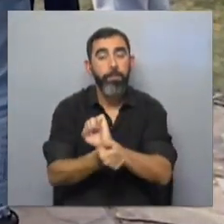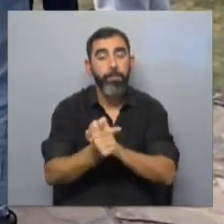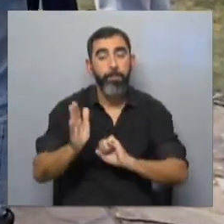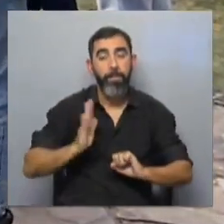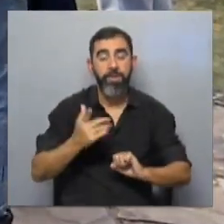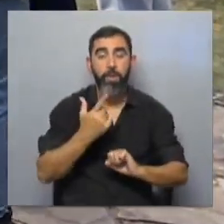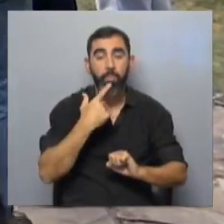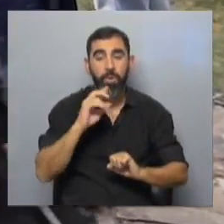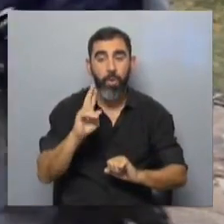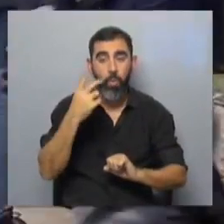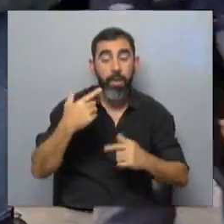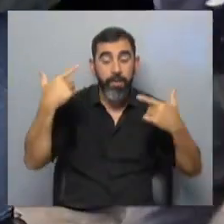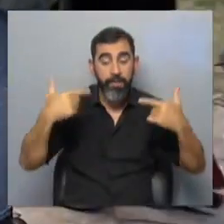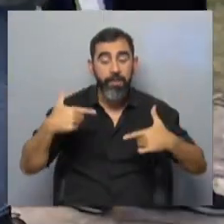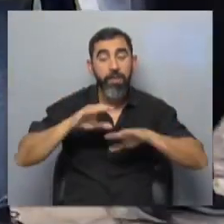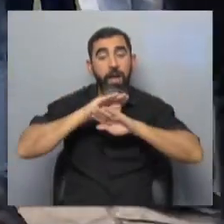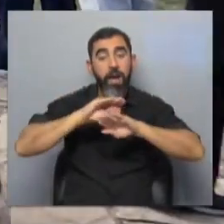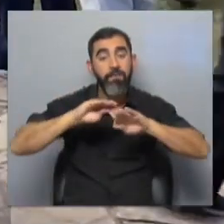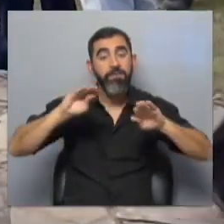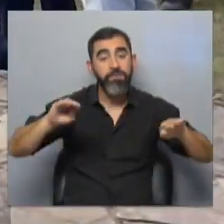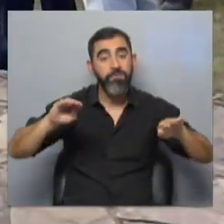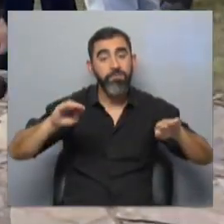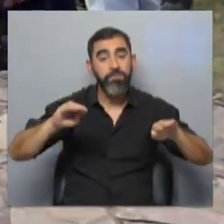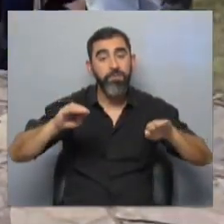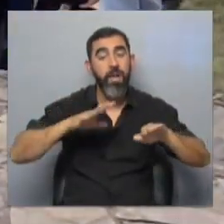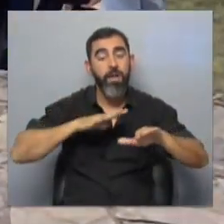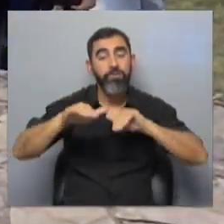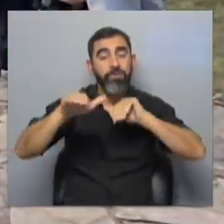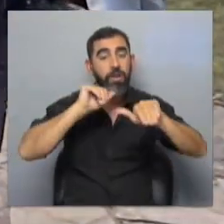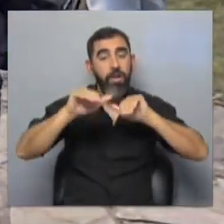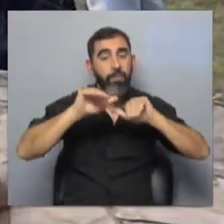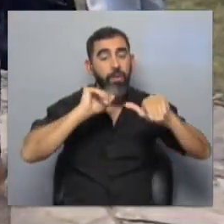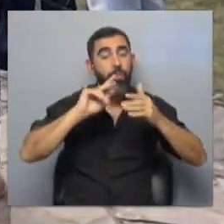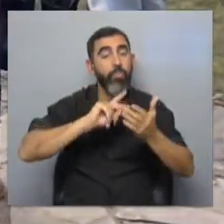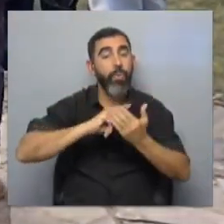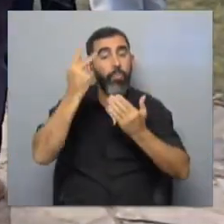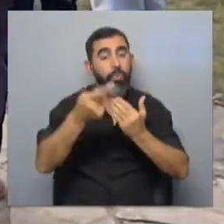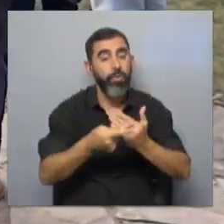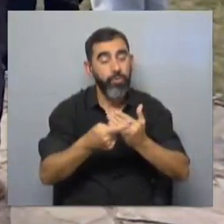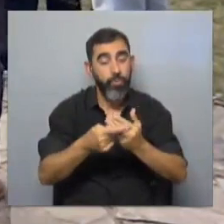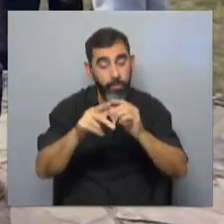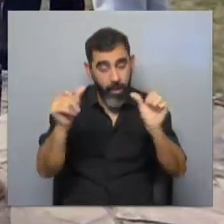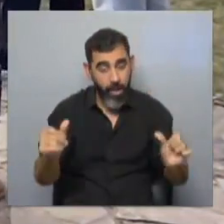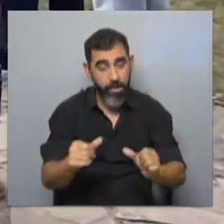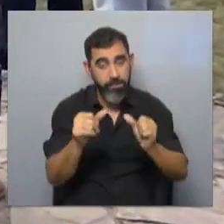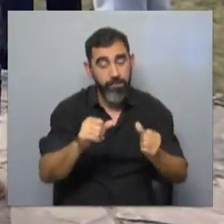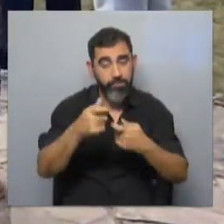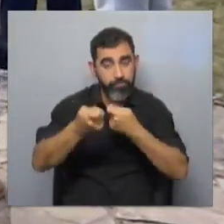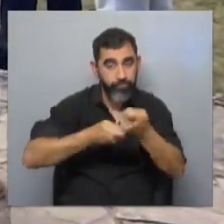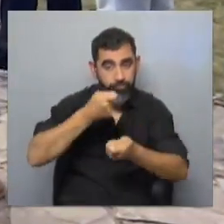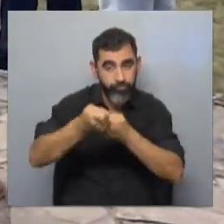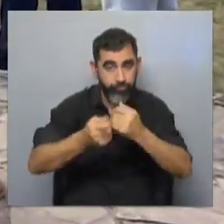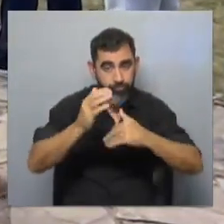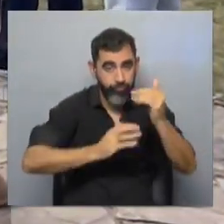del Uruguay. La intendenta anunció que habrá un llamado para presentarse a proyectos para la concreción justamente de esta obra y